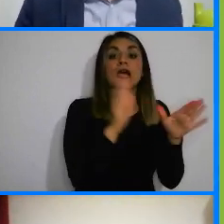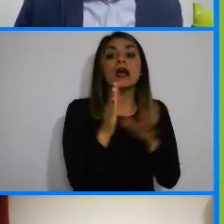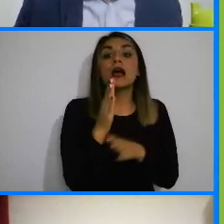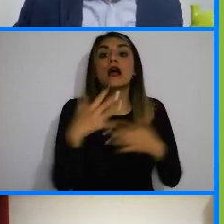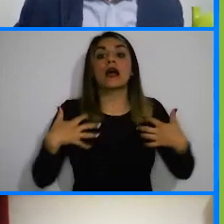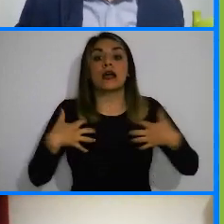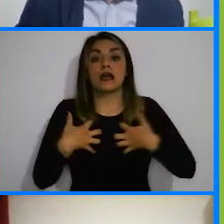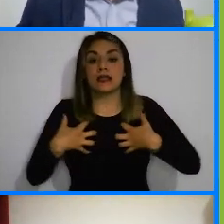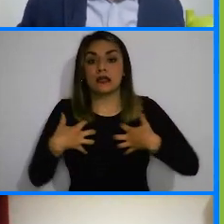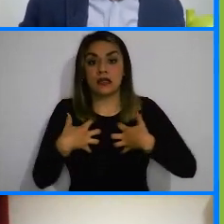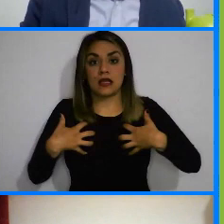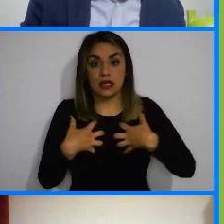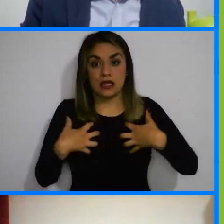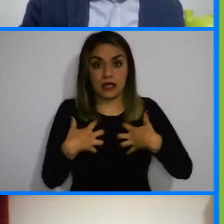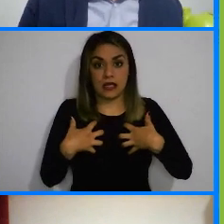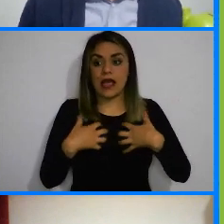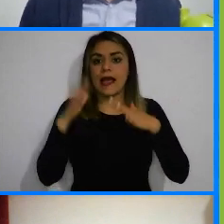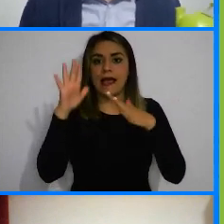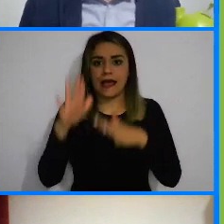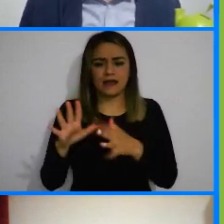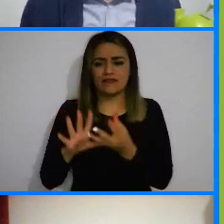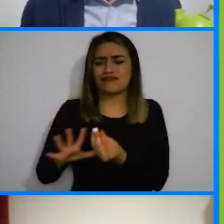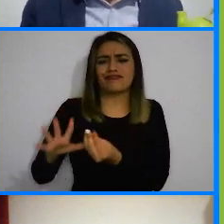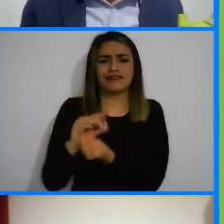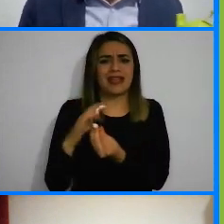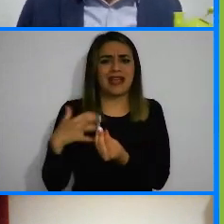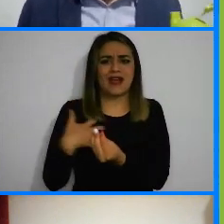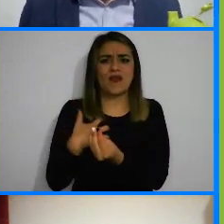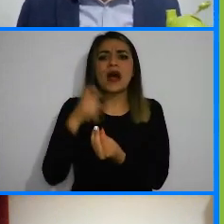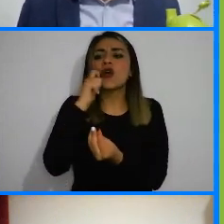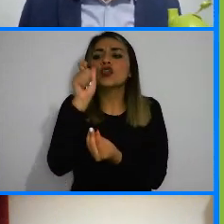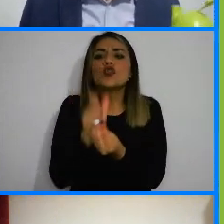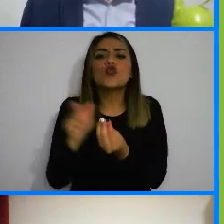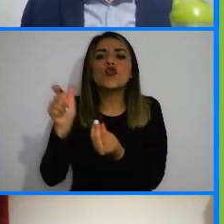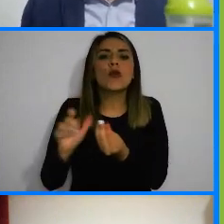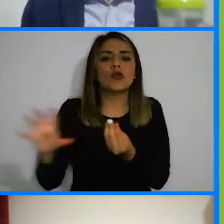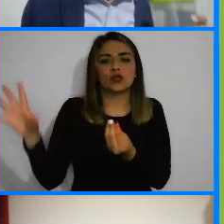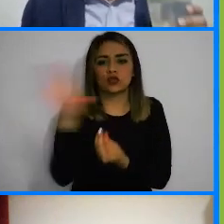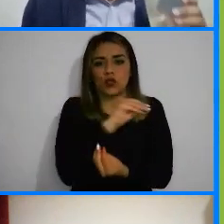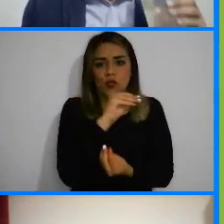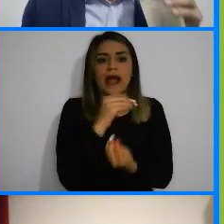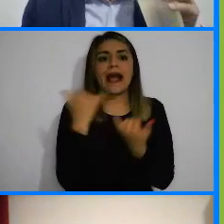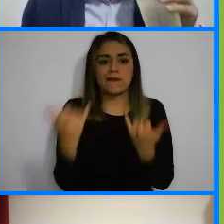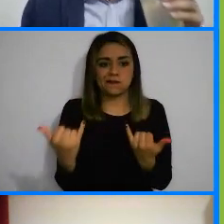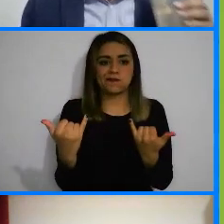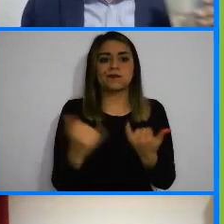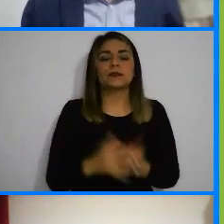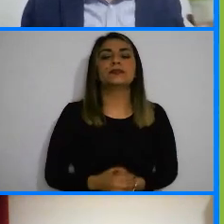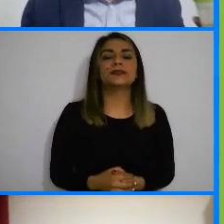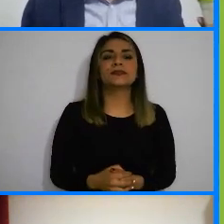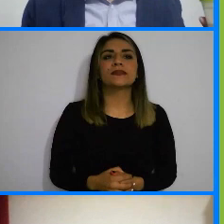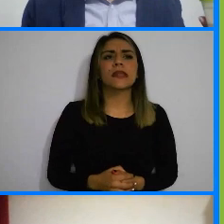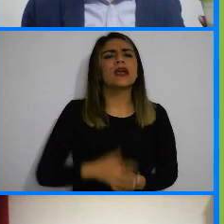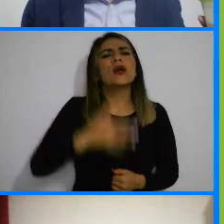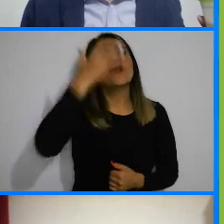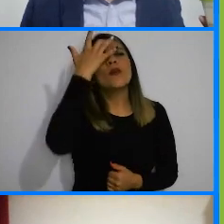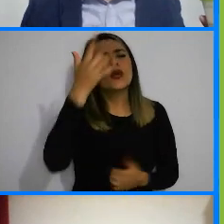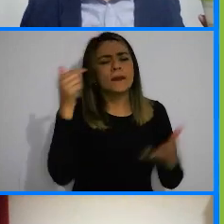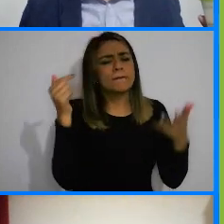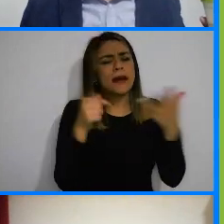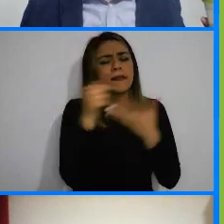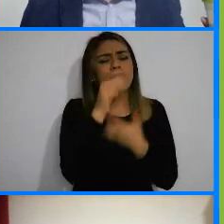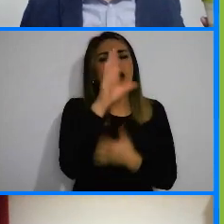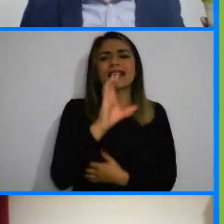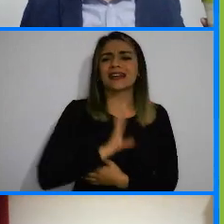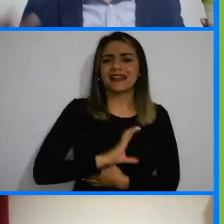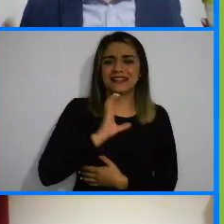fauna, estoy haciendo referencia a los animales, a todos los seres vivos. ¿Sí? A eso se hace referencia. Y porque son elementos característicos,